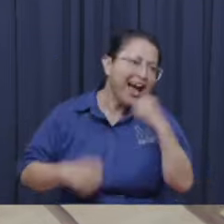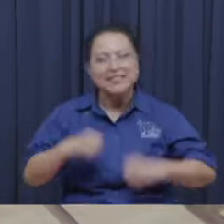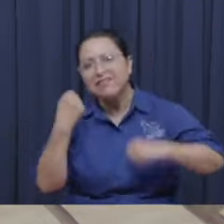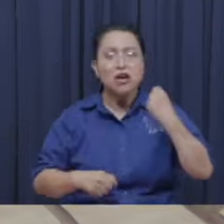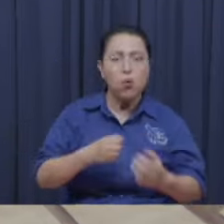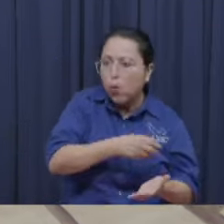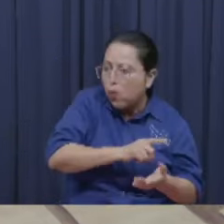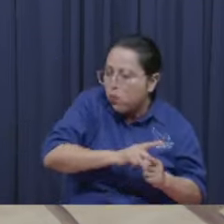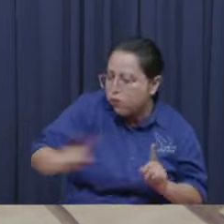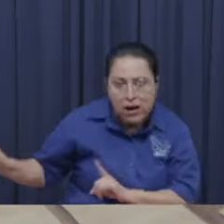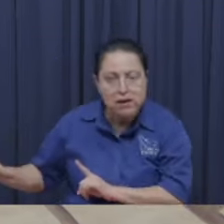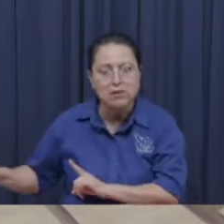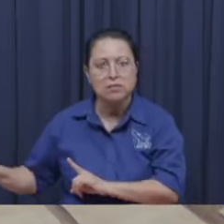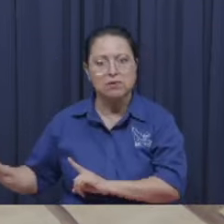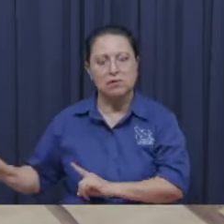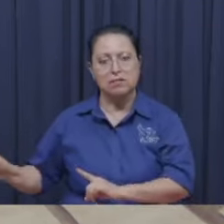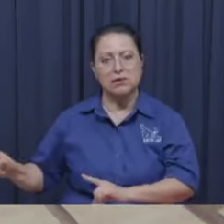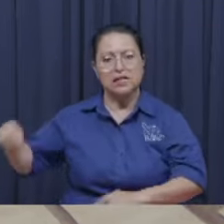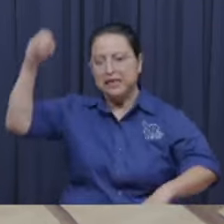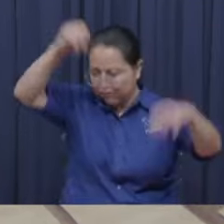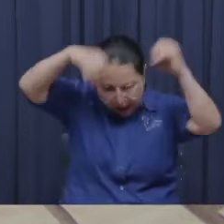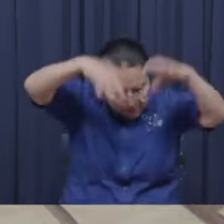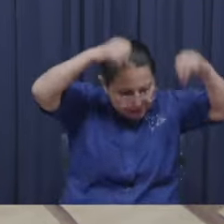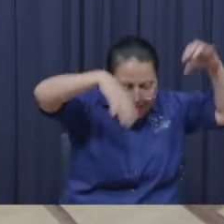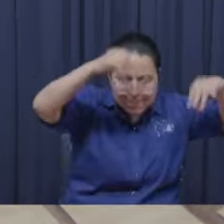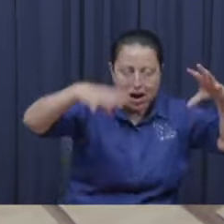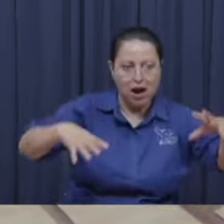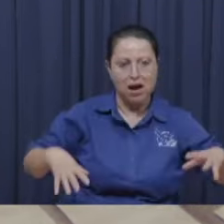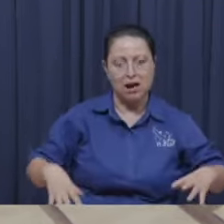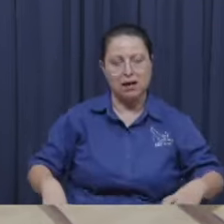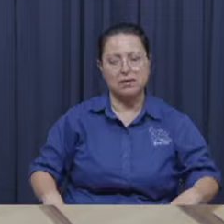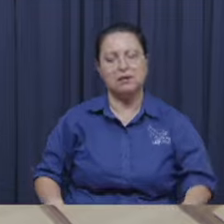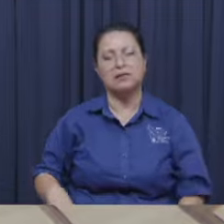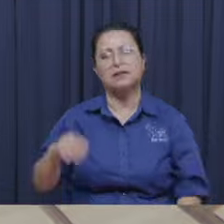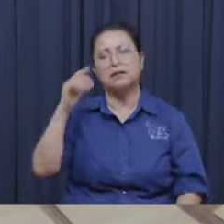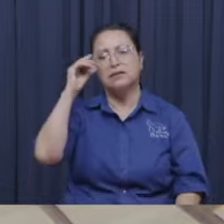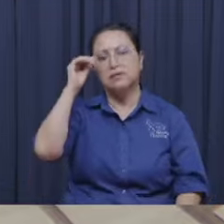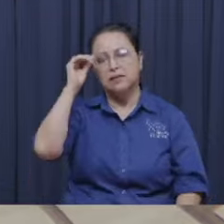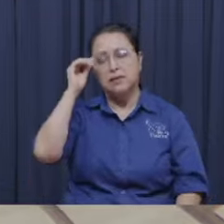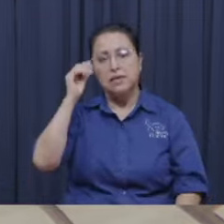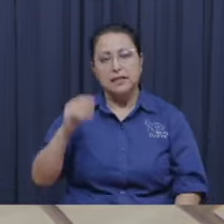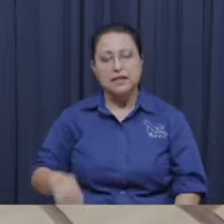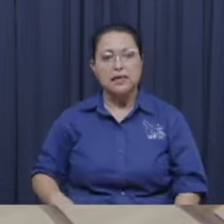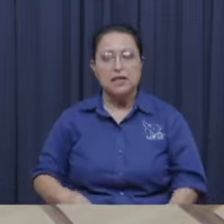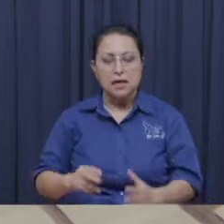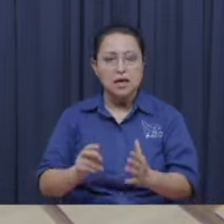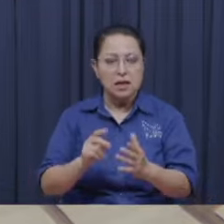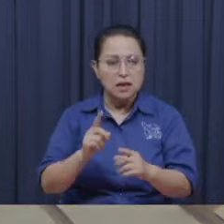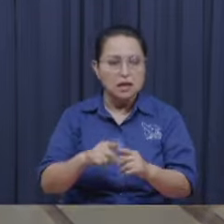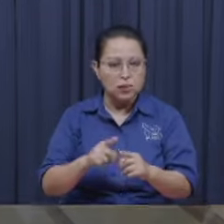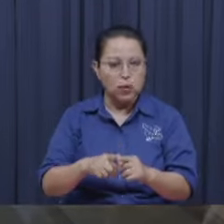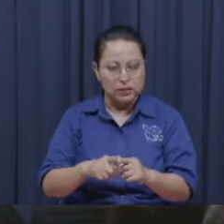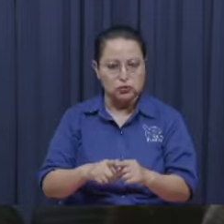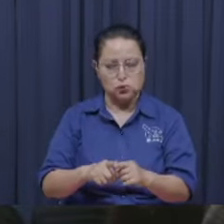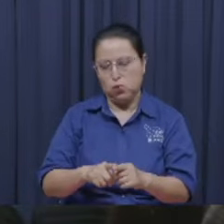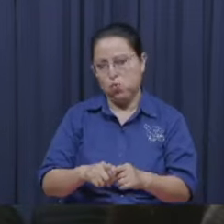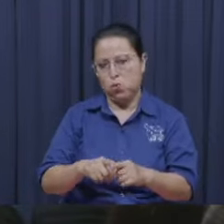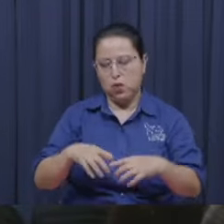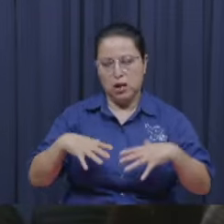casa, donde sea, y empiezan, ¿qué hace? Y empezó a llover. En lo que procesaron ellos,